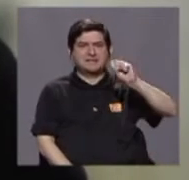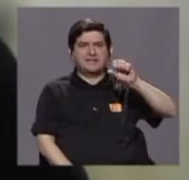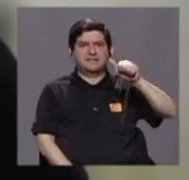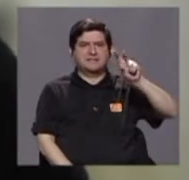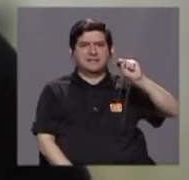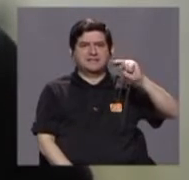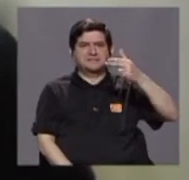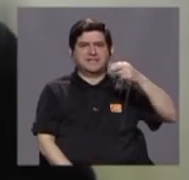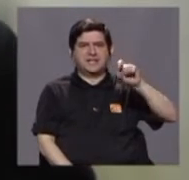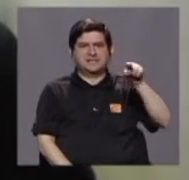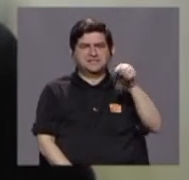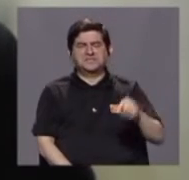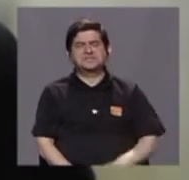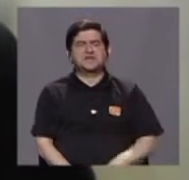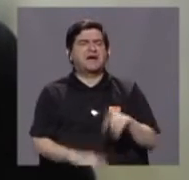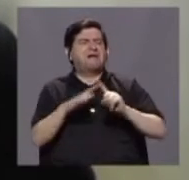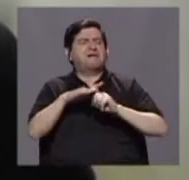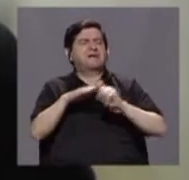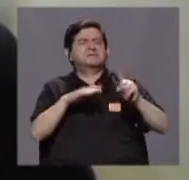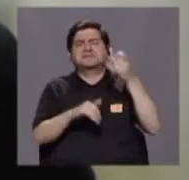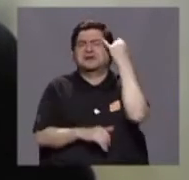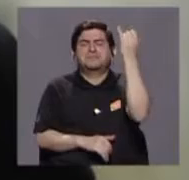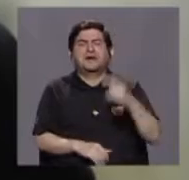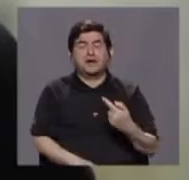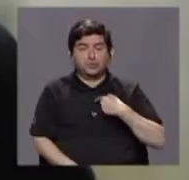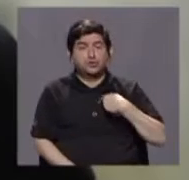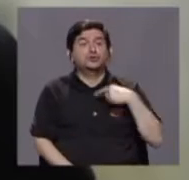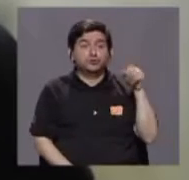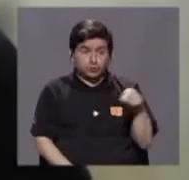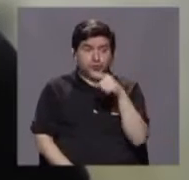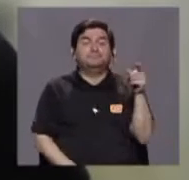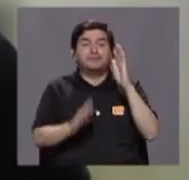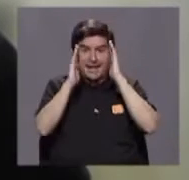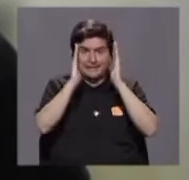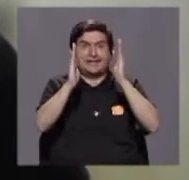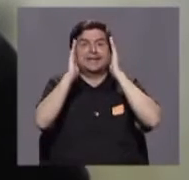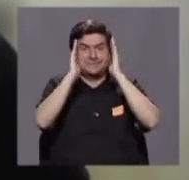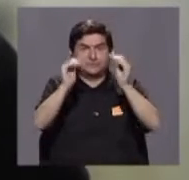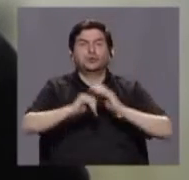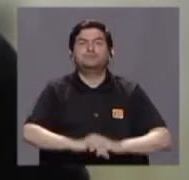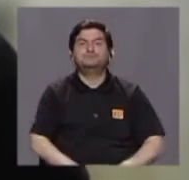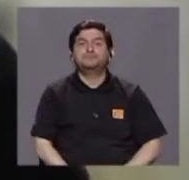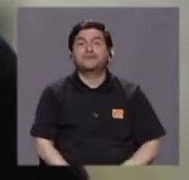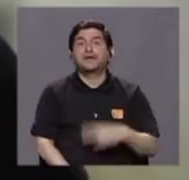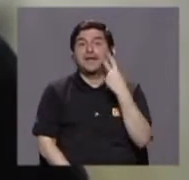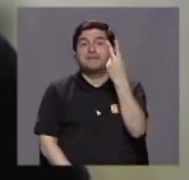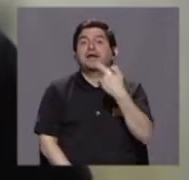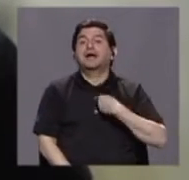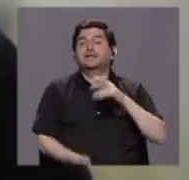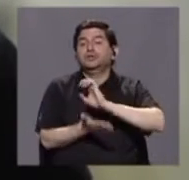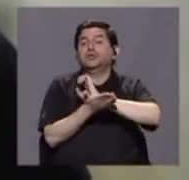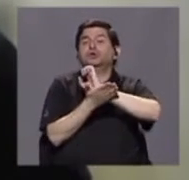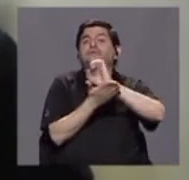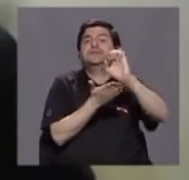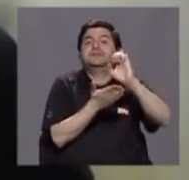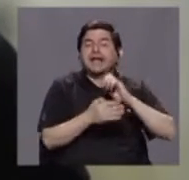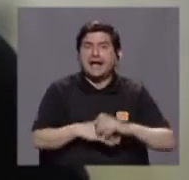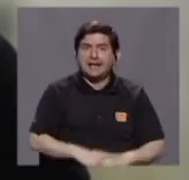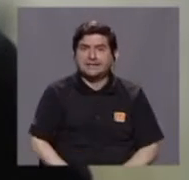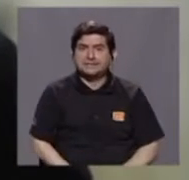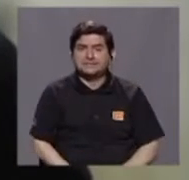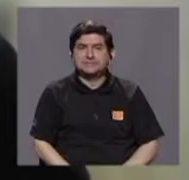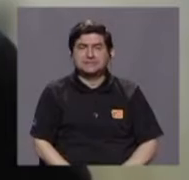escapar del bulto. Yo realmente cancelé, le hice caso, con lo cual, mira, me evité